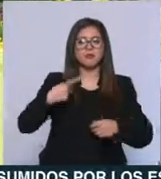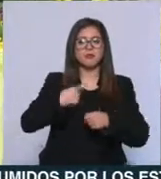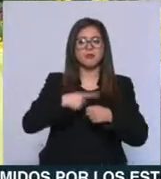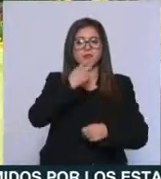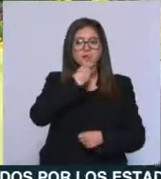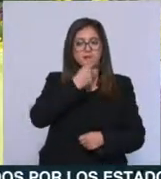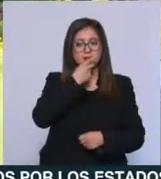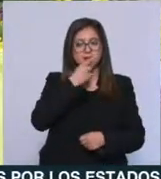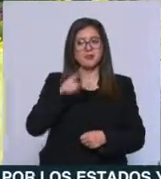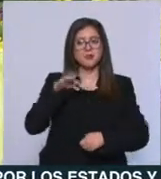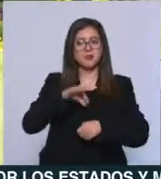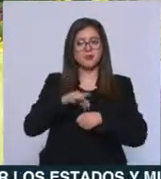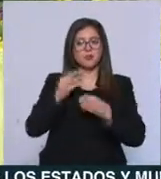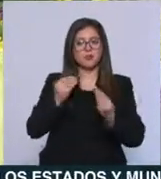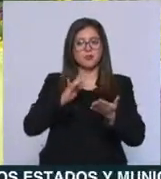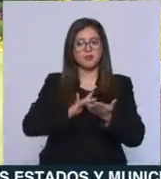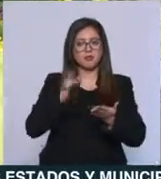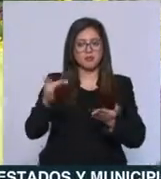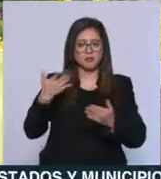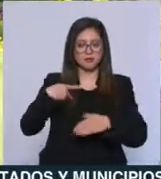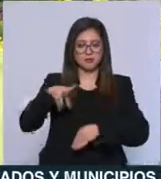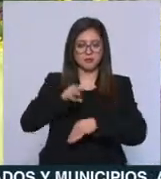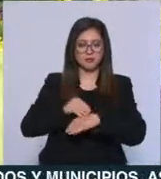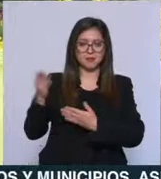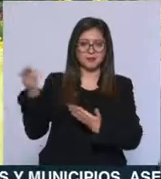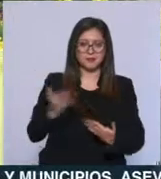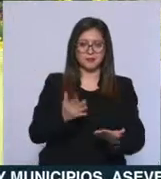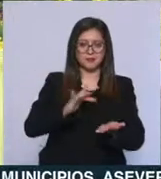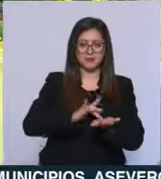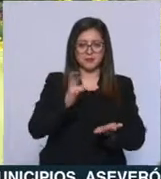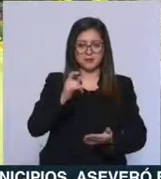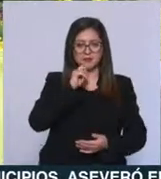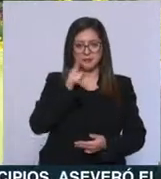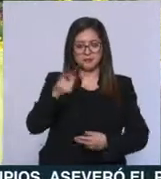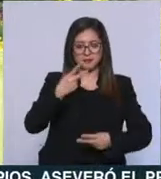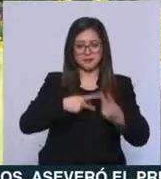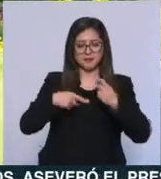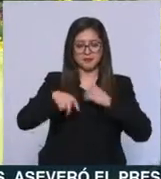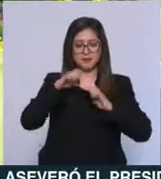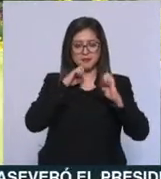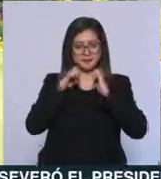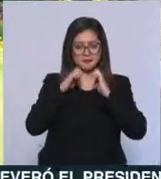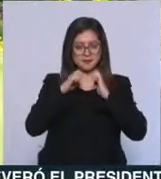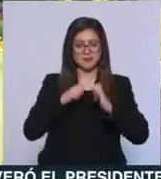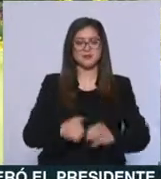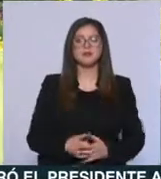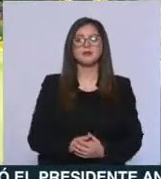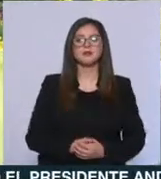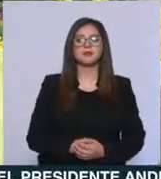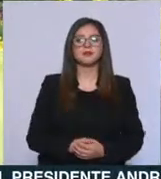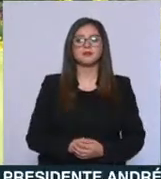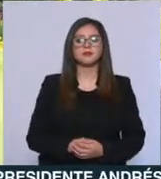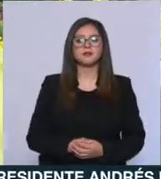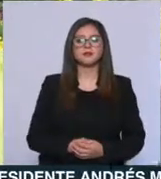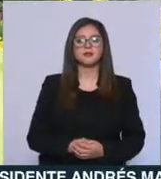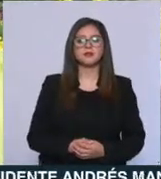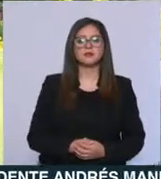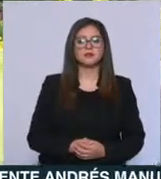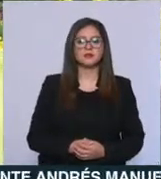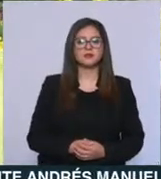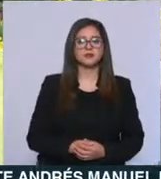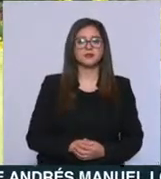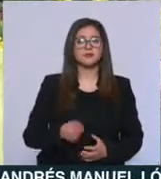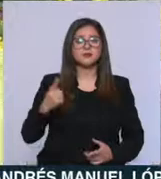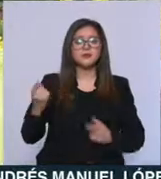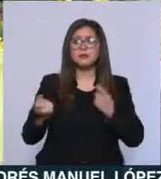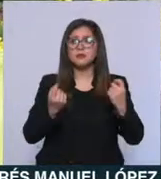diabetes. Doctora, muchas gracias por recibirnos. Muchísimas gracias a ti. Y bueno, pues lo más importante es saber que no son solo estadísticas,